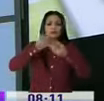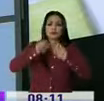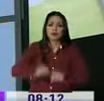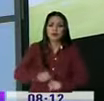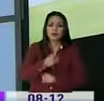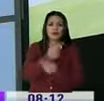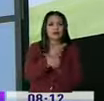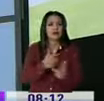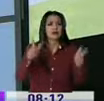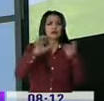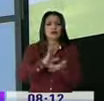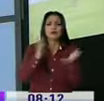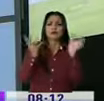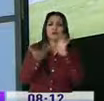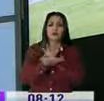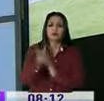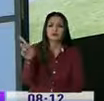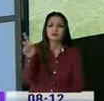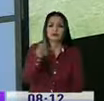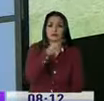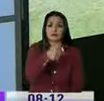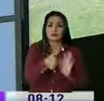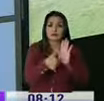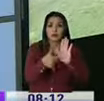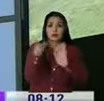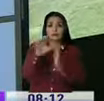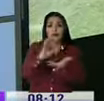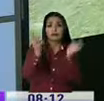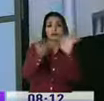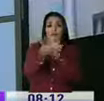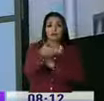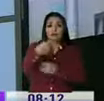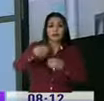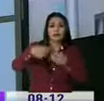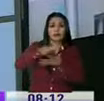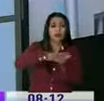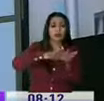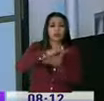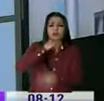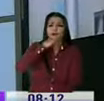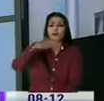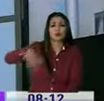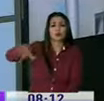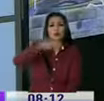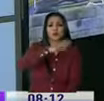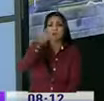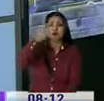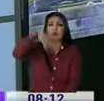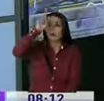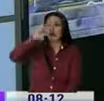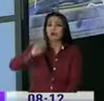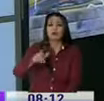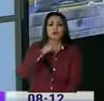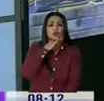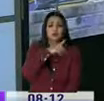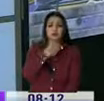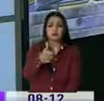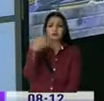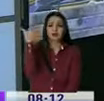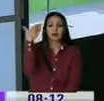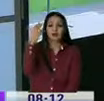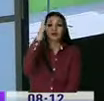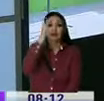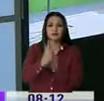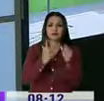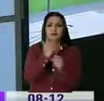juventud revolucionaria! No, pues, ahí está la revolucionaria ciudad que tenemos, llena de grafitis. Llena de suciedad. Bien, alcalde,